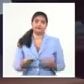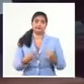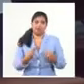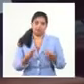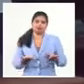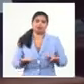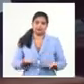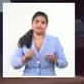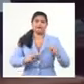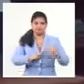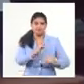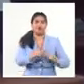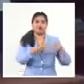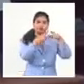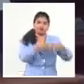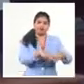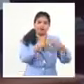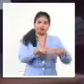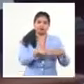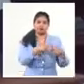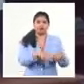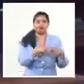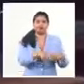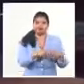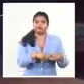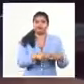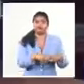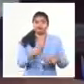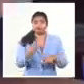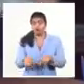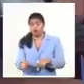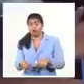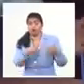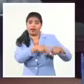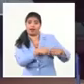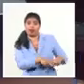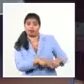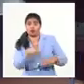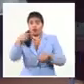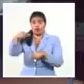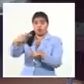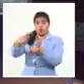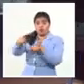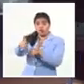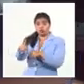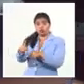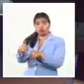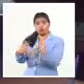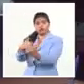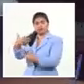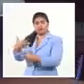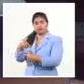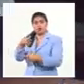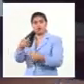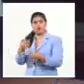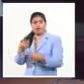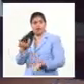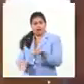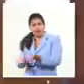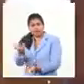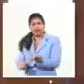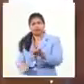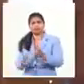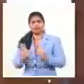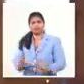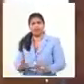reparamos generador, y entonces se nos afecta la caldera. En otro lugar reparamos caldera, y entonces tenemos problemas en